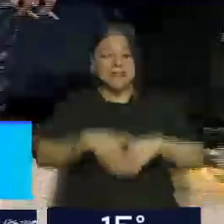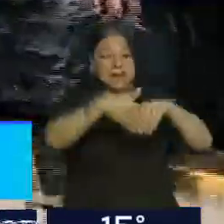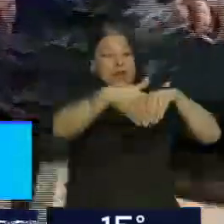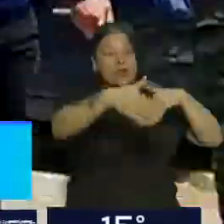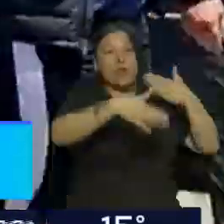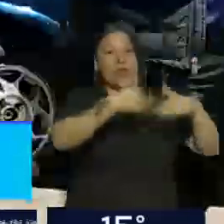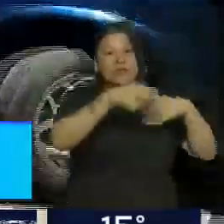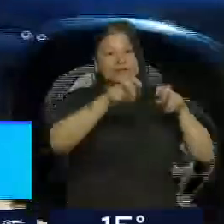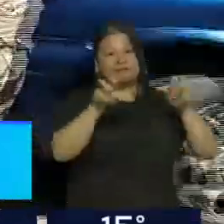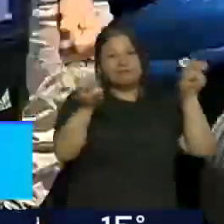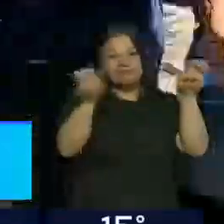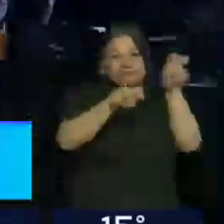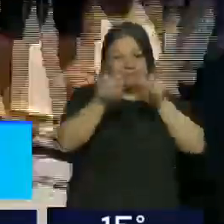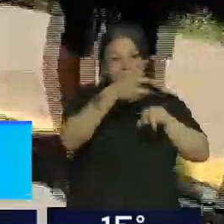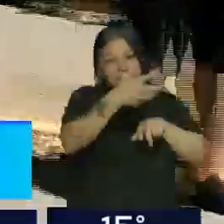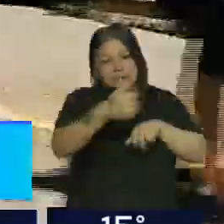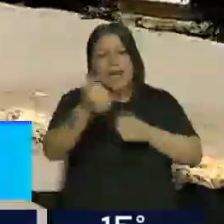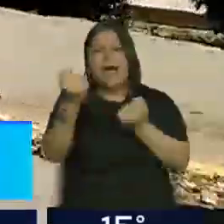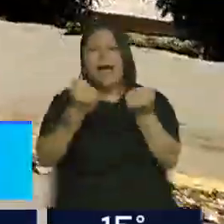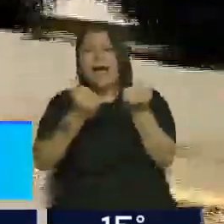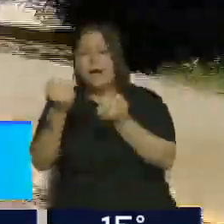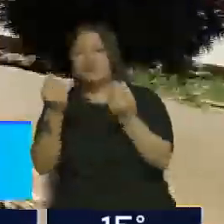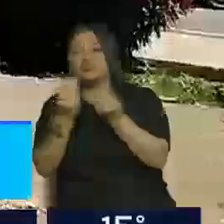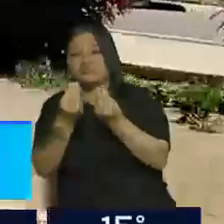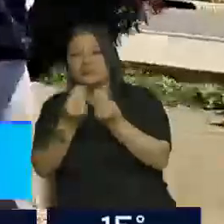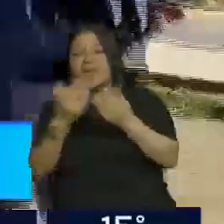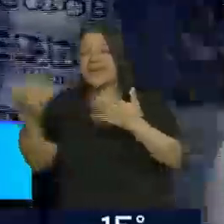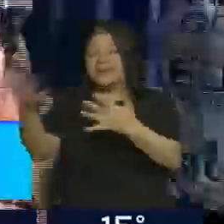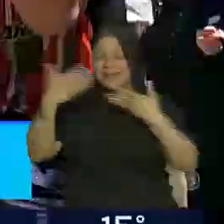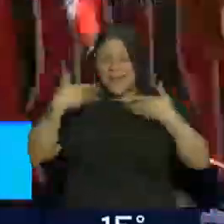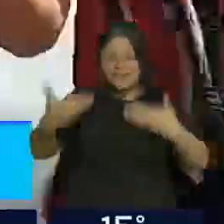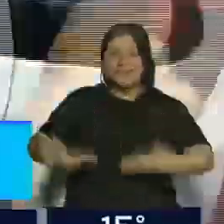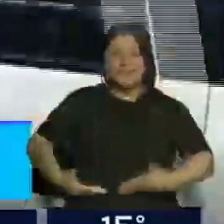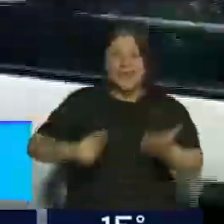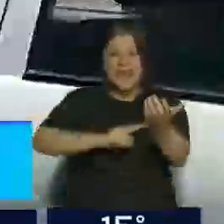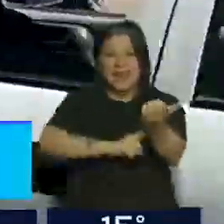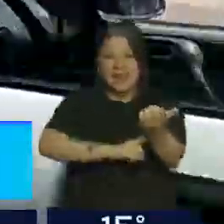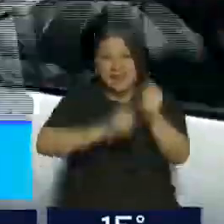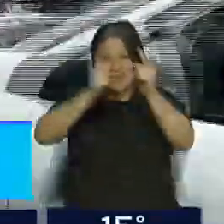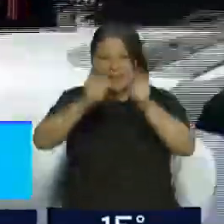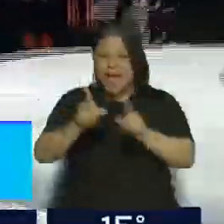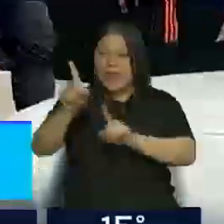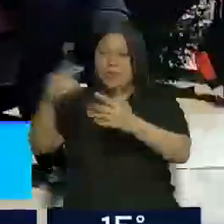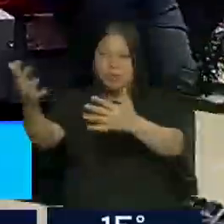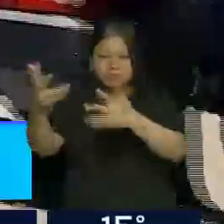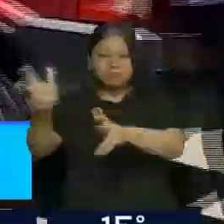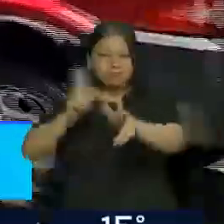jugadores. Muchos autos, muchos hinchas con su camiseta. Nos decían algunos antes